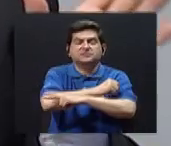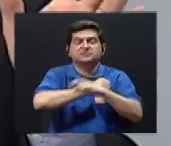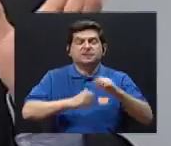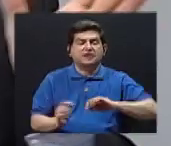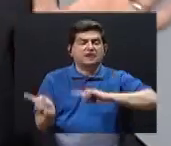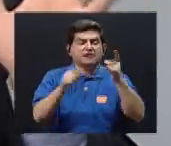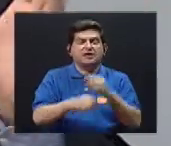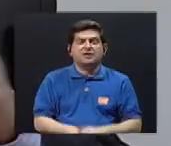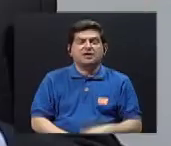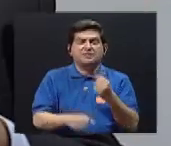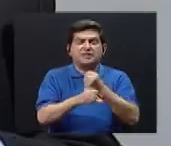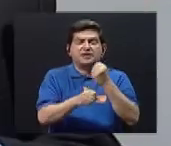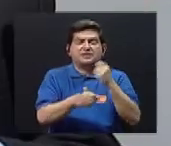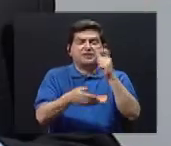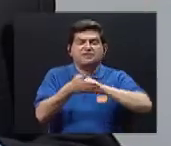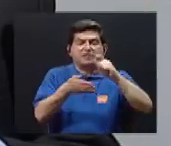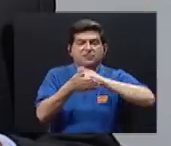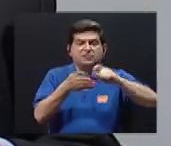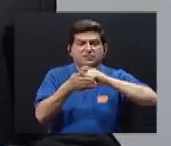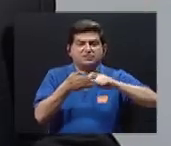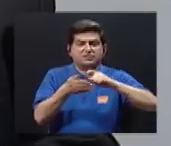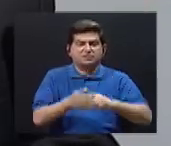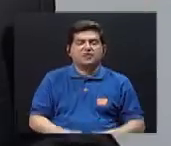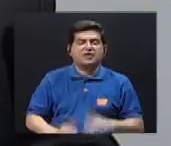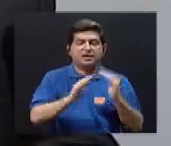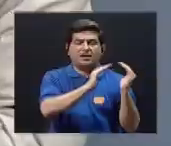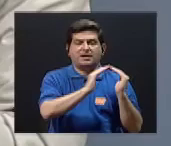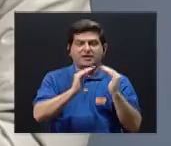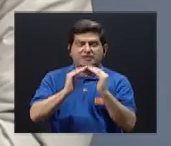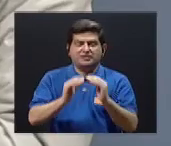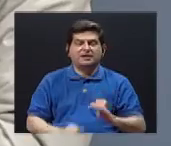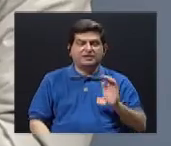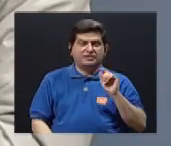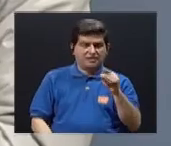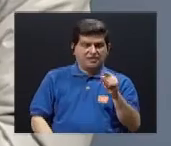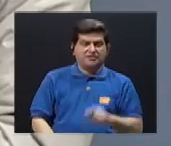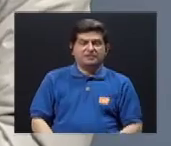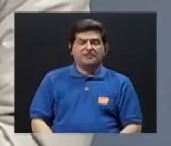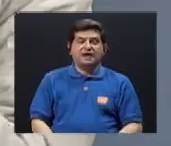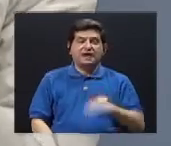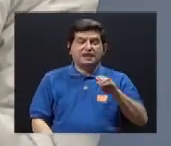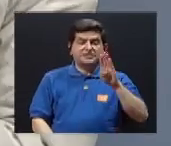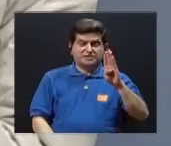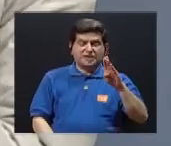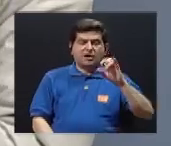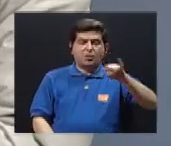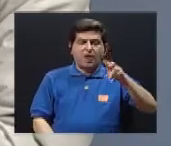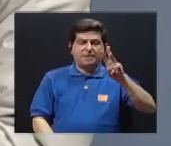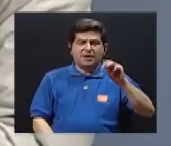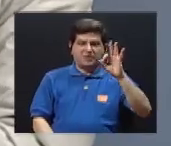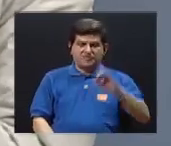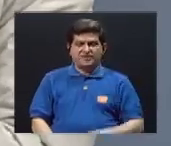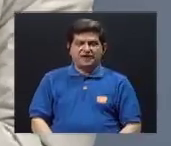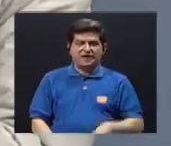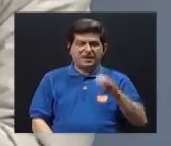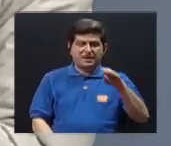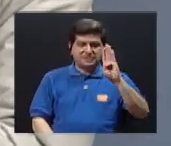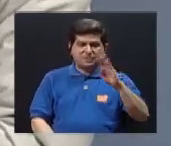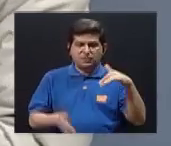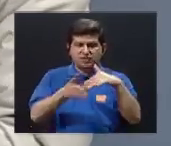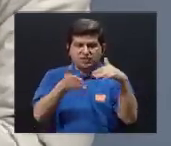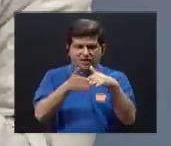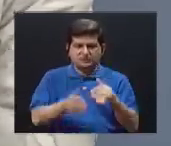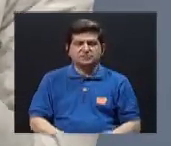oficina para las tareas de los chiquitos, ¿verdad? Muy bien, estamos con Cristian Bonilla y Juan Manuel Fernández. Cristian